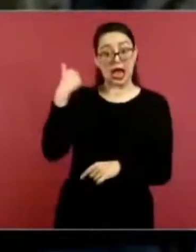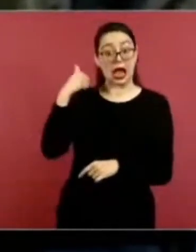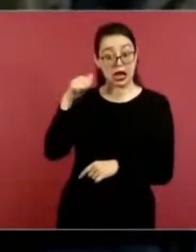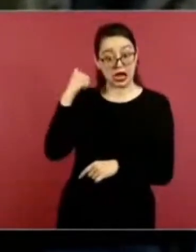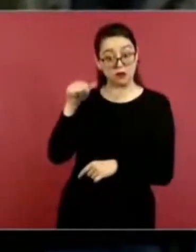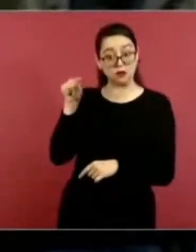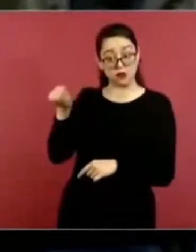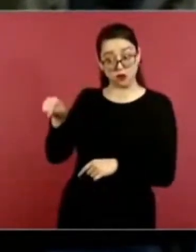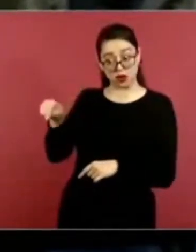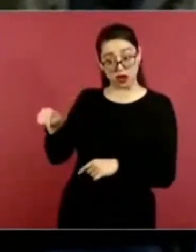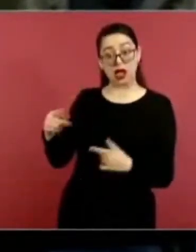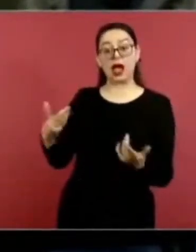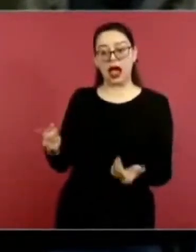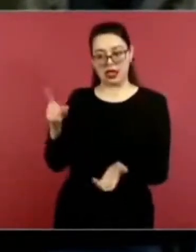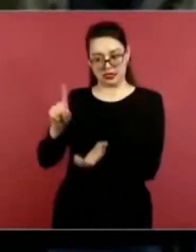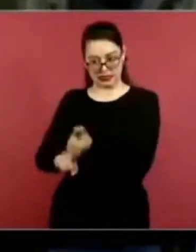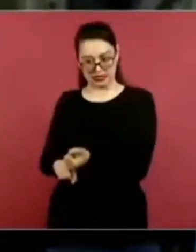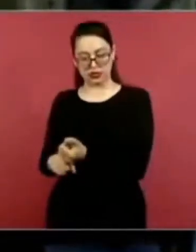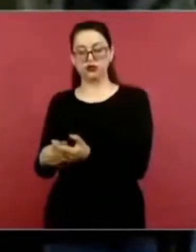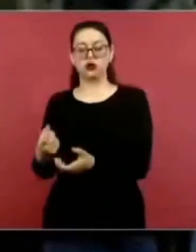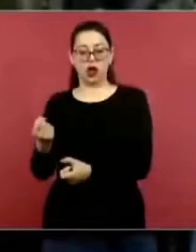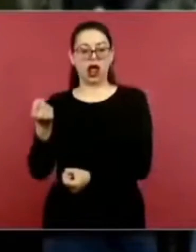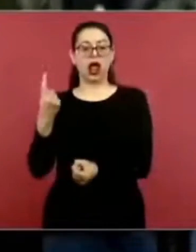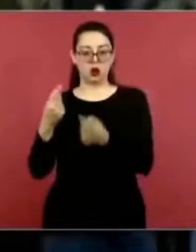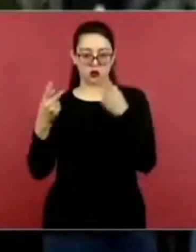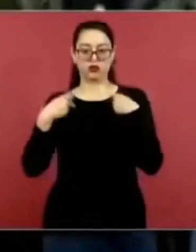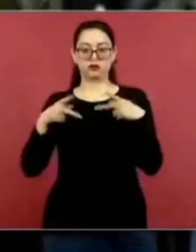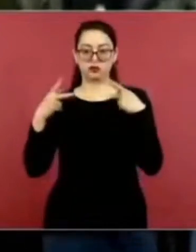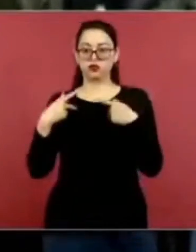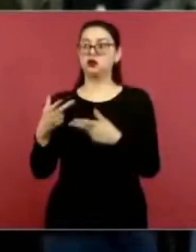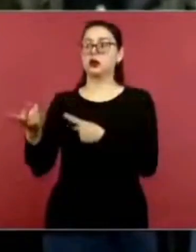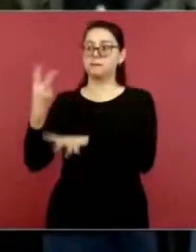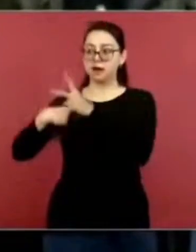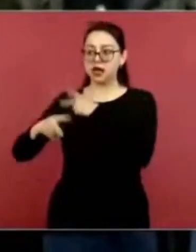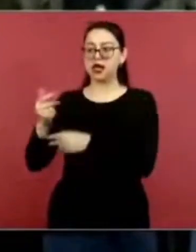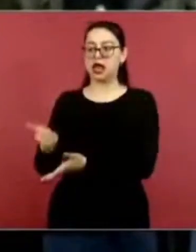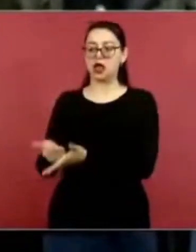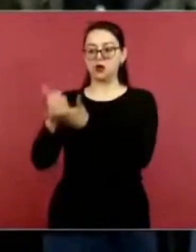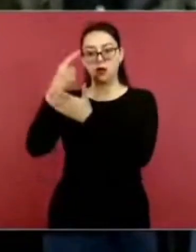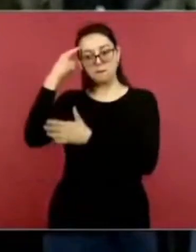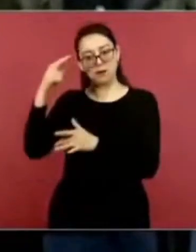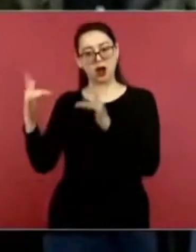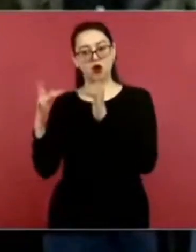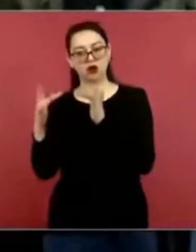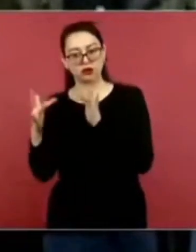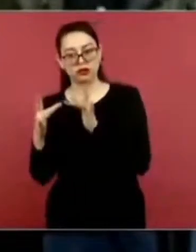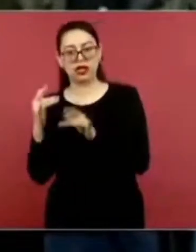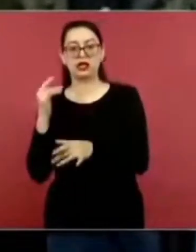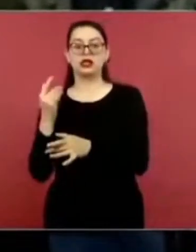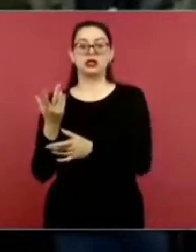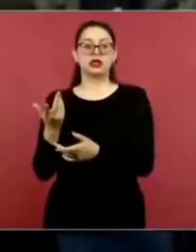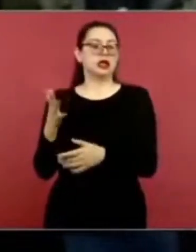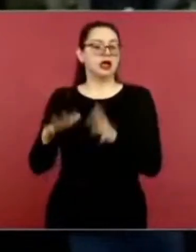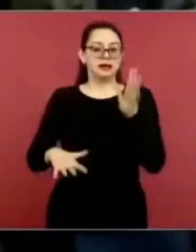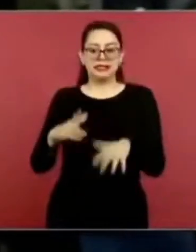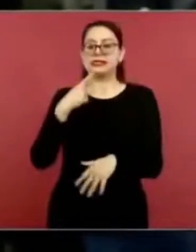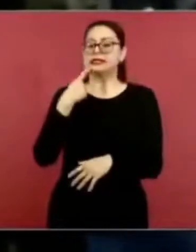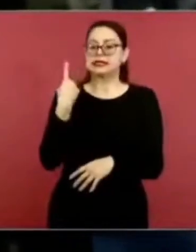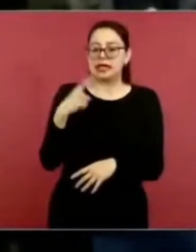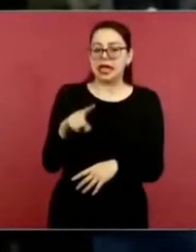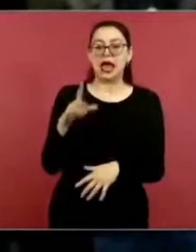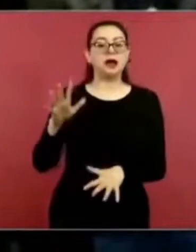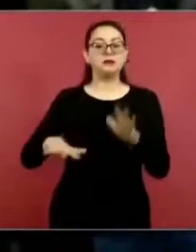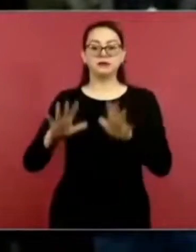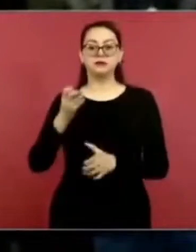llega a tener internet se ha comunicado con la estación para dar algunos puntos, ¿no? O quejas, porque si